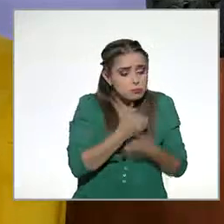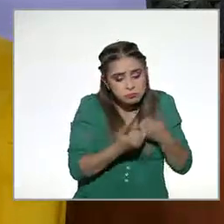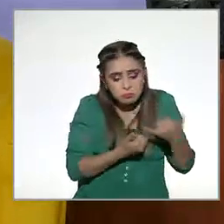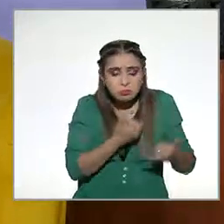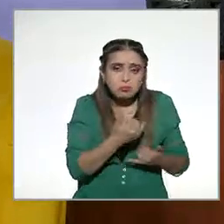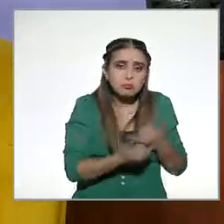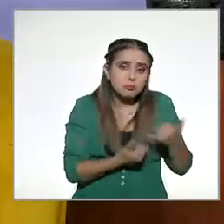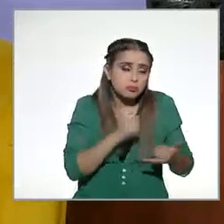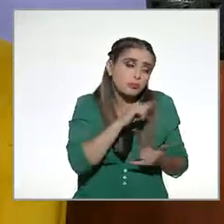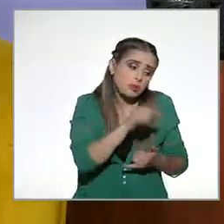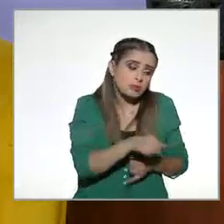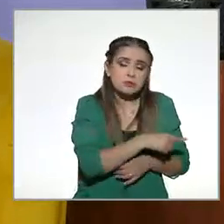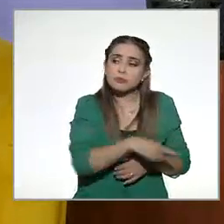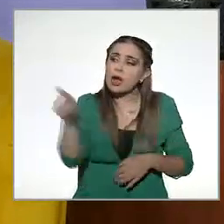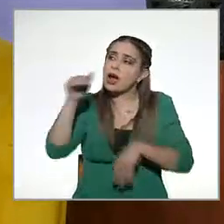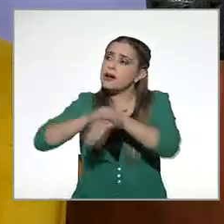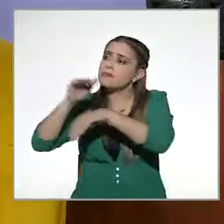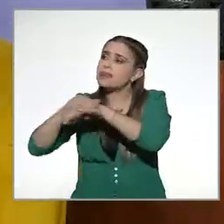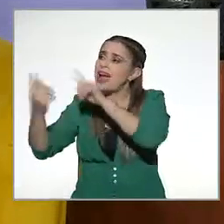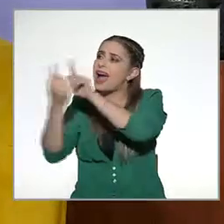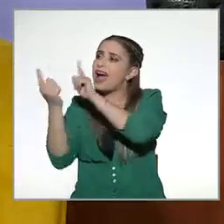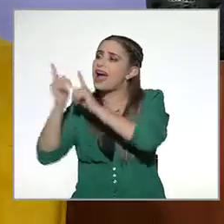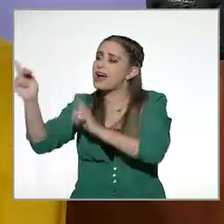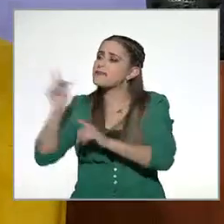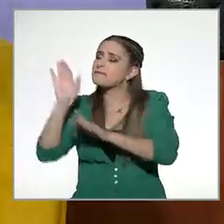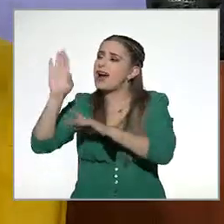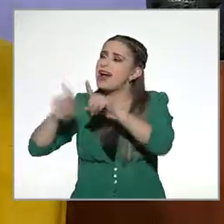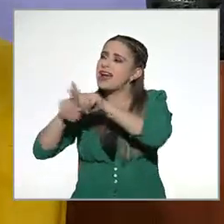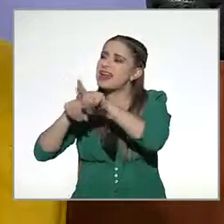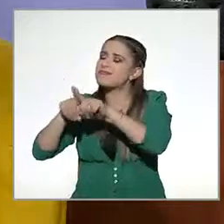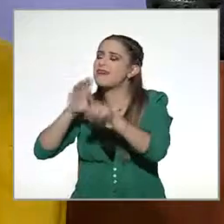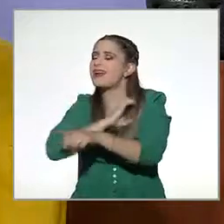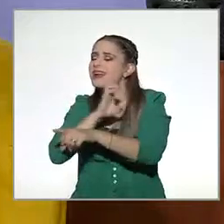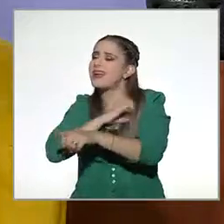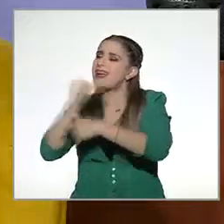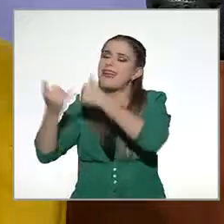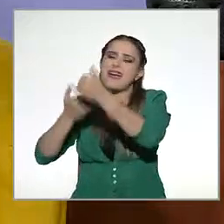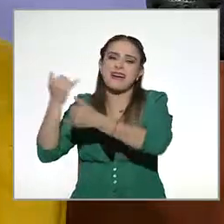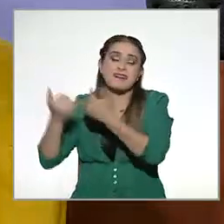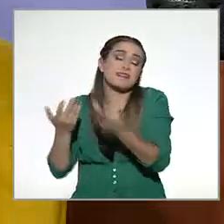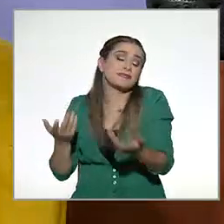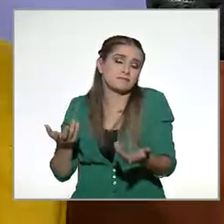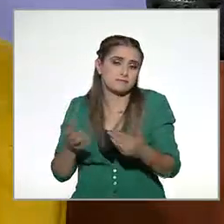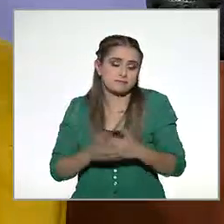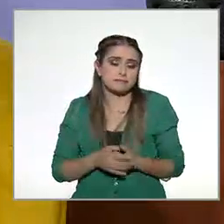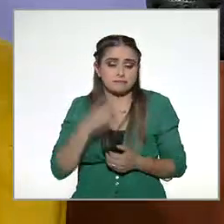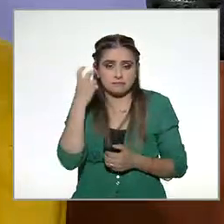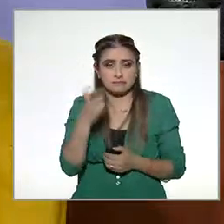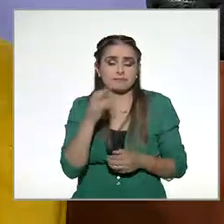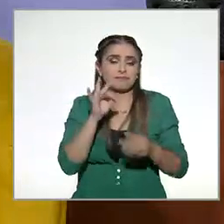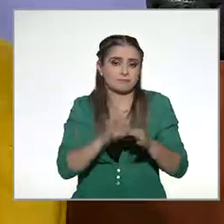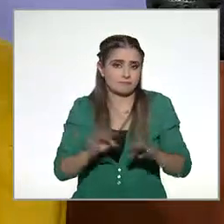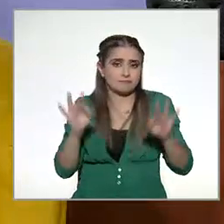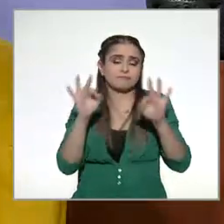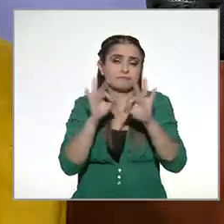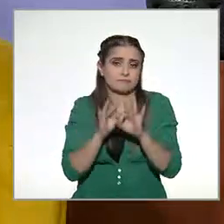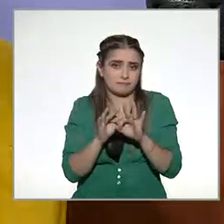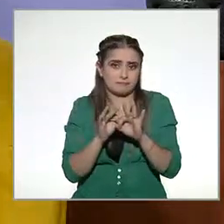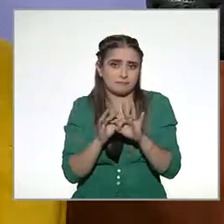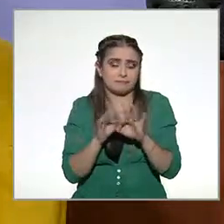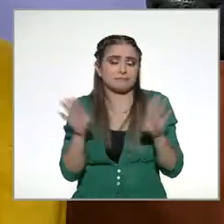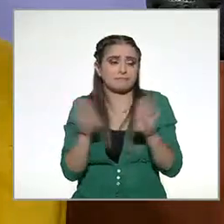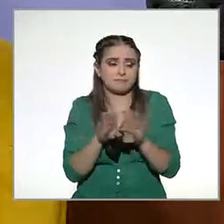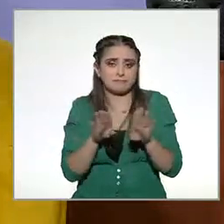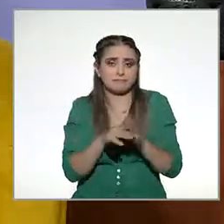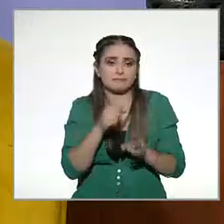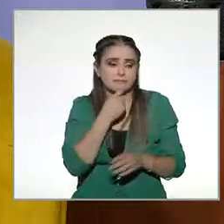amigos se convierten en esos hermanos que una vez no puedo tener. Exacto. Pero esa experiencia de los hermanos, por ejemplo, es algo que a me parece muy importante ubicar. ¿Cómo el